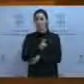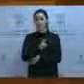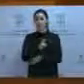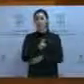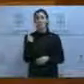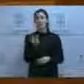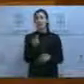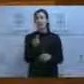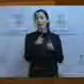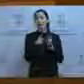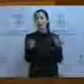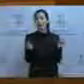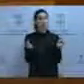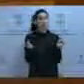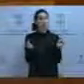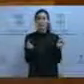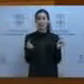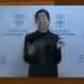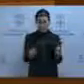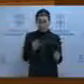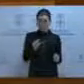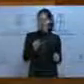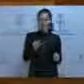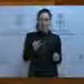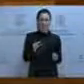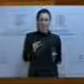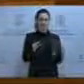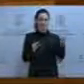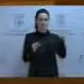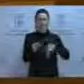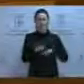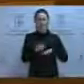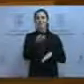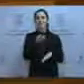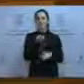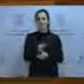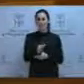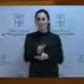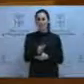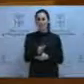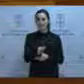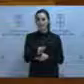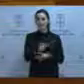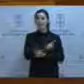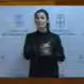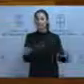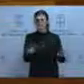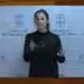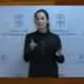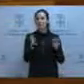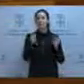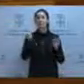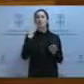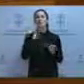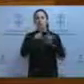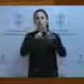pareja asturiana no tendría derecho a la beca. Y tampoco tendría derecho una pareja